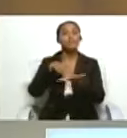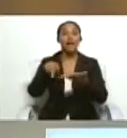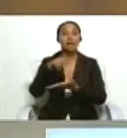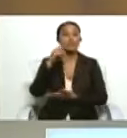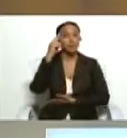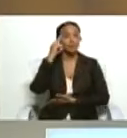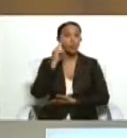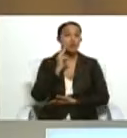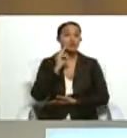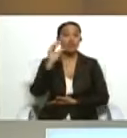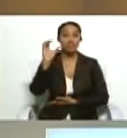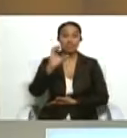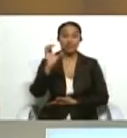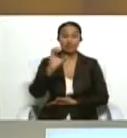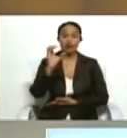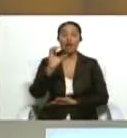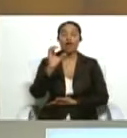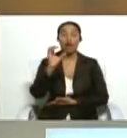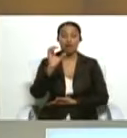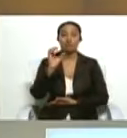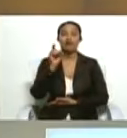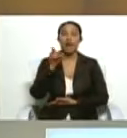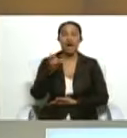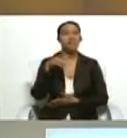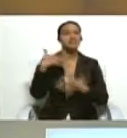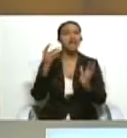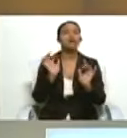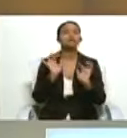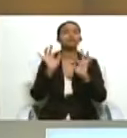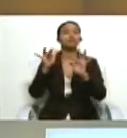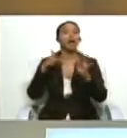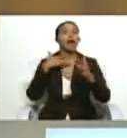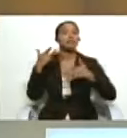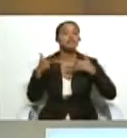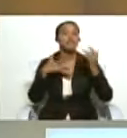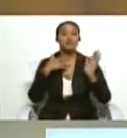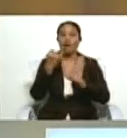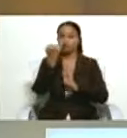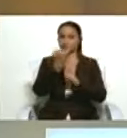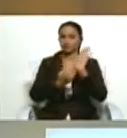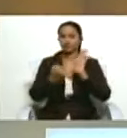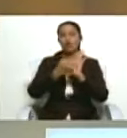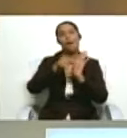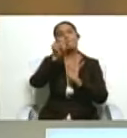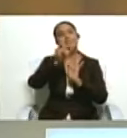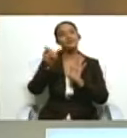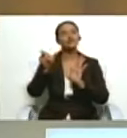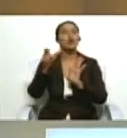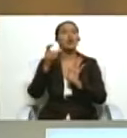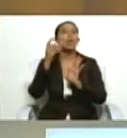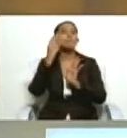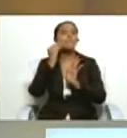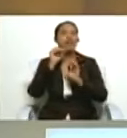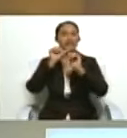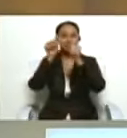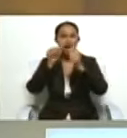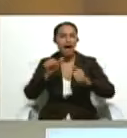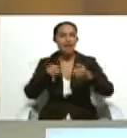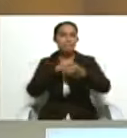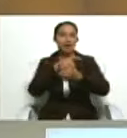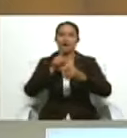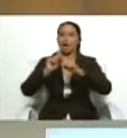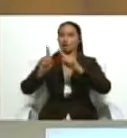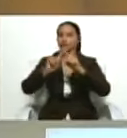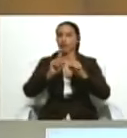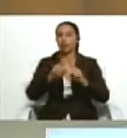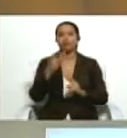Caracas y allí se desarrolla el Registro Nacional de Cultores de la Gran Misión Viva Venezuela, mi patria querida. Tenemos a Kendy